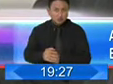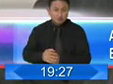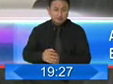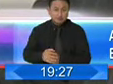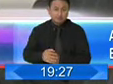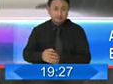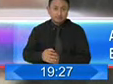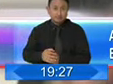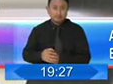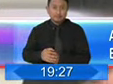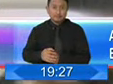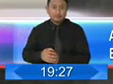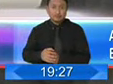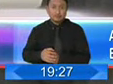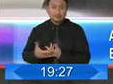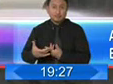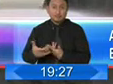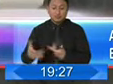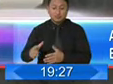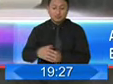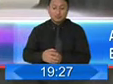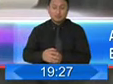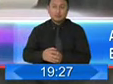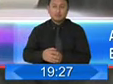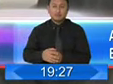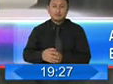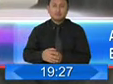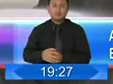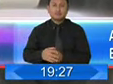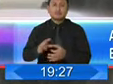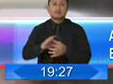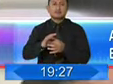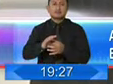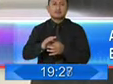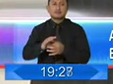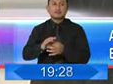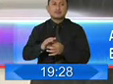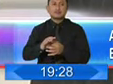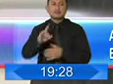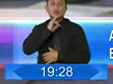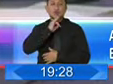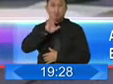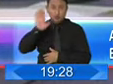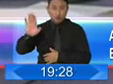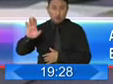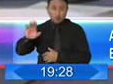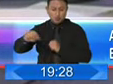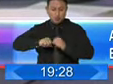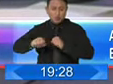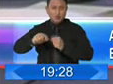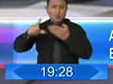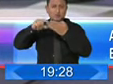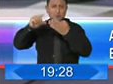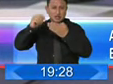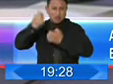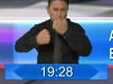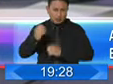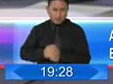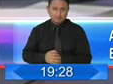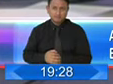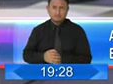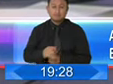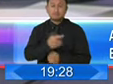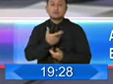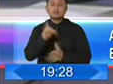me he referido, el FinCEN, que es la red de represión de delitos financieros en Estados Unidos. Según Zambrano, la demanda que presentaron